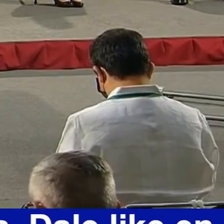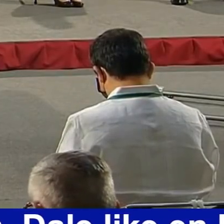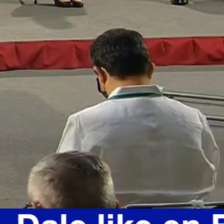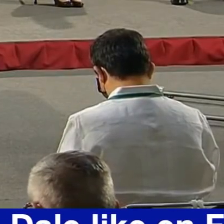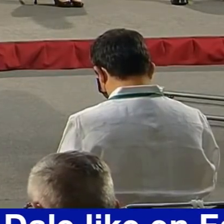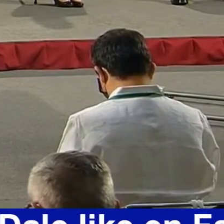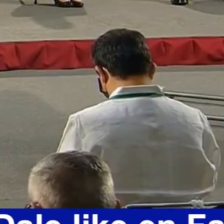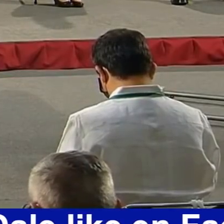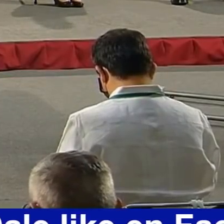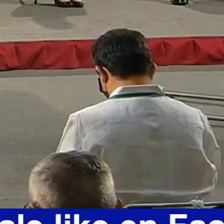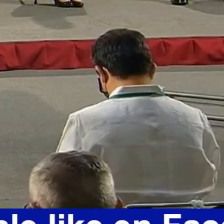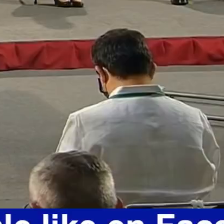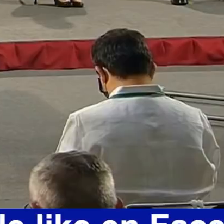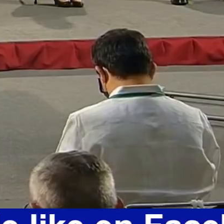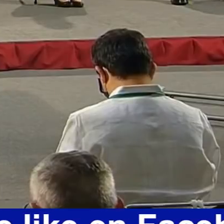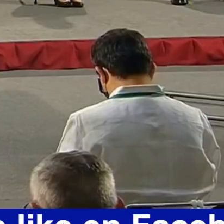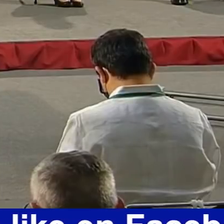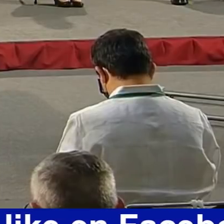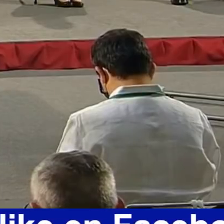en una planta que